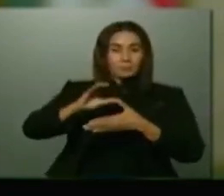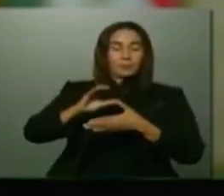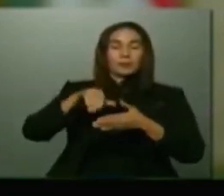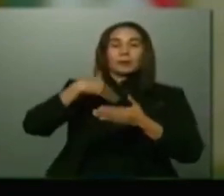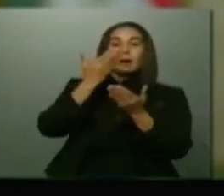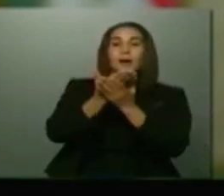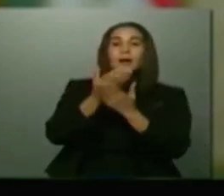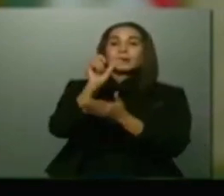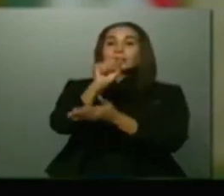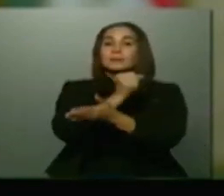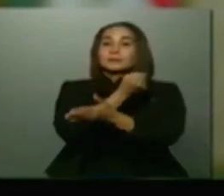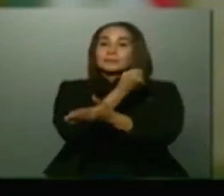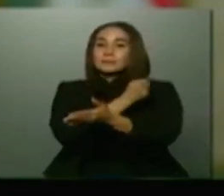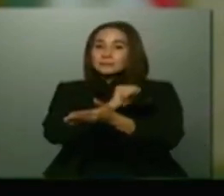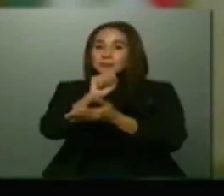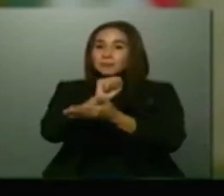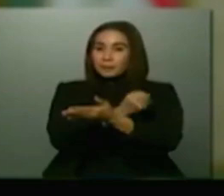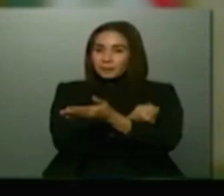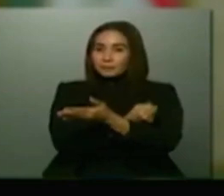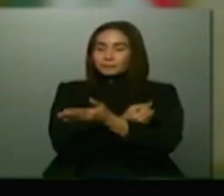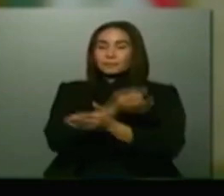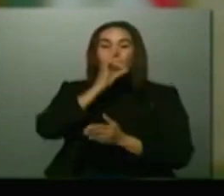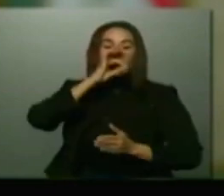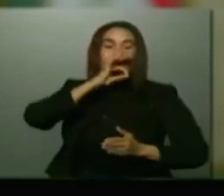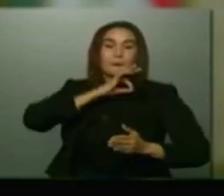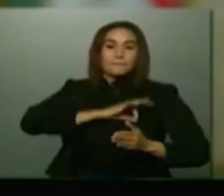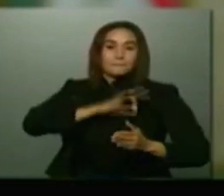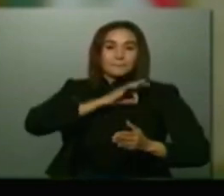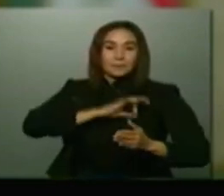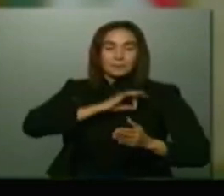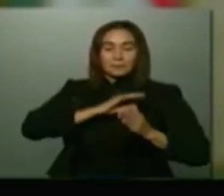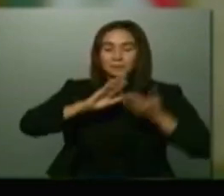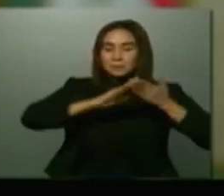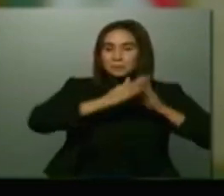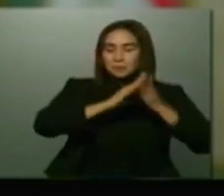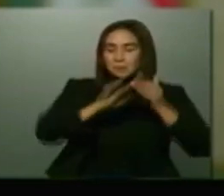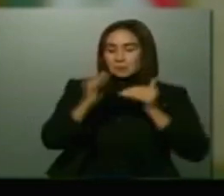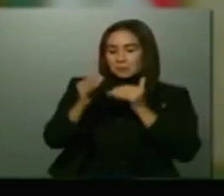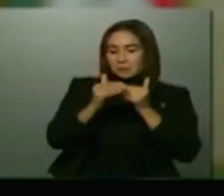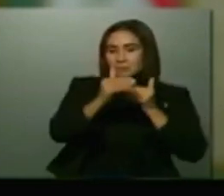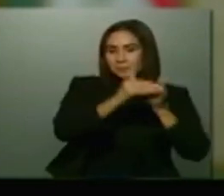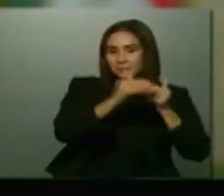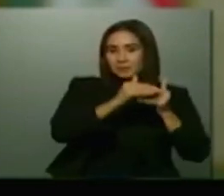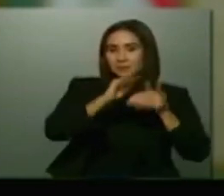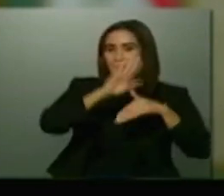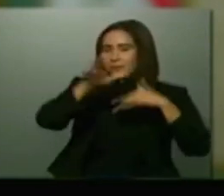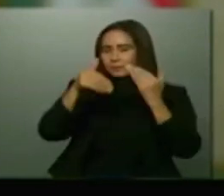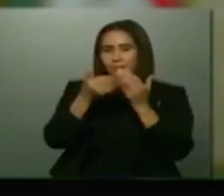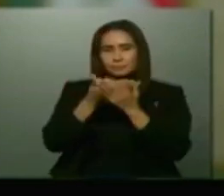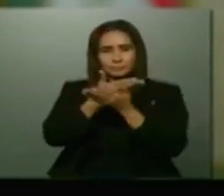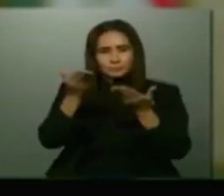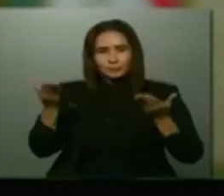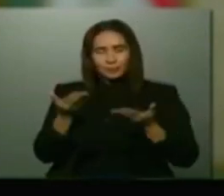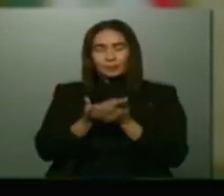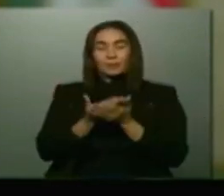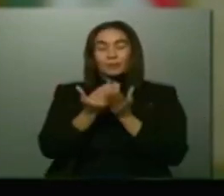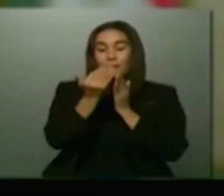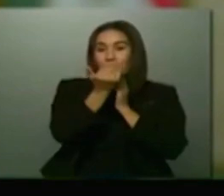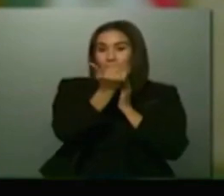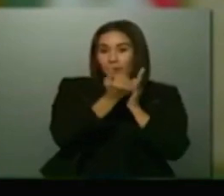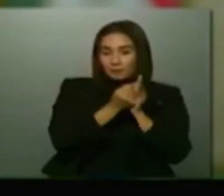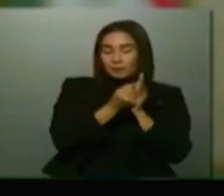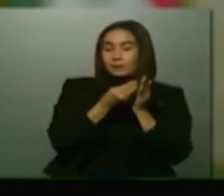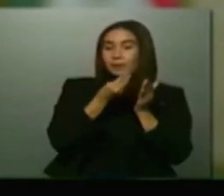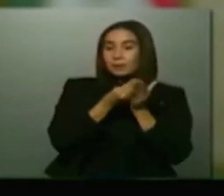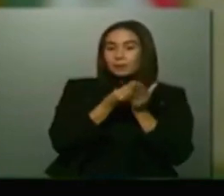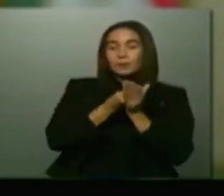a Samaná, para beneficio de las comunidades aledañas y de la ciudadanía en general. Habrá ahorro para las